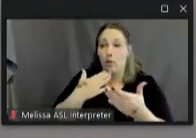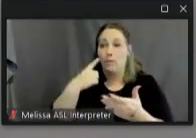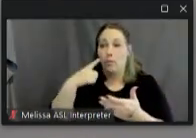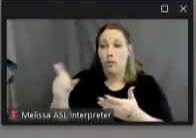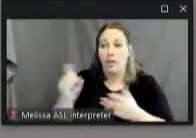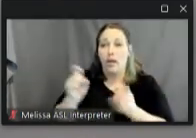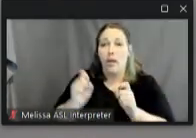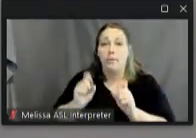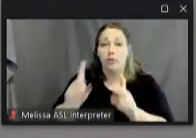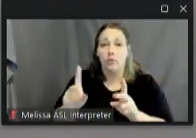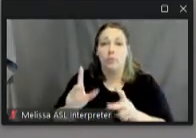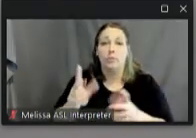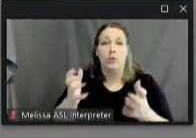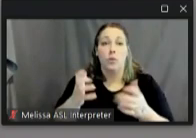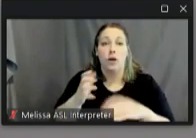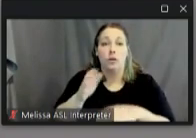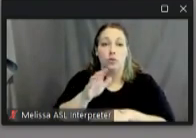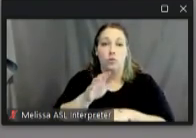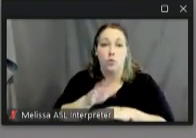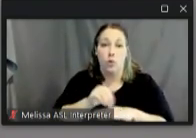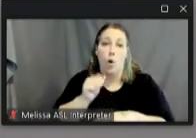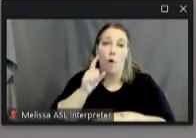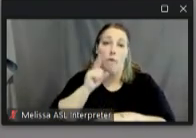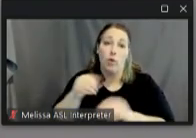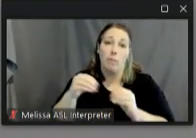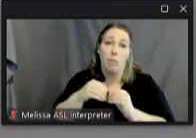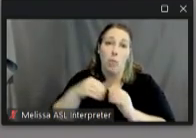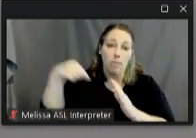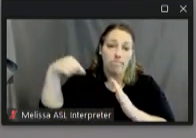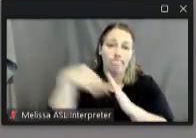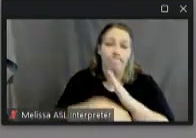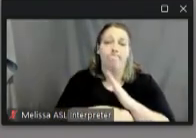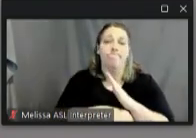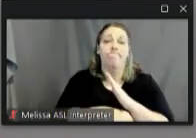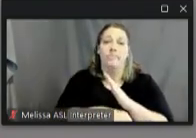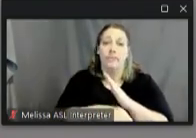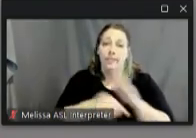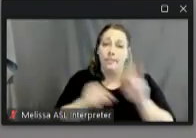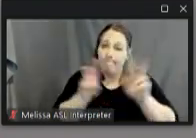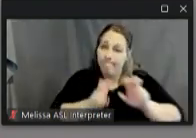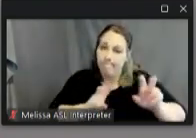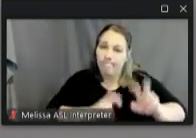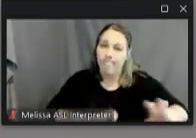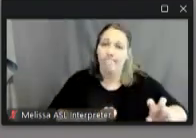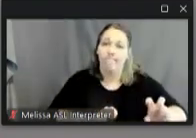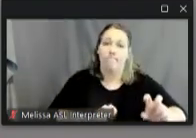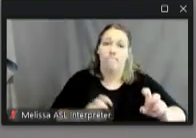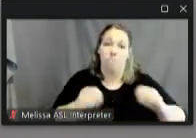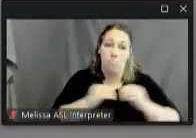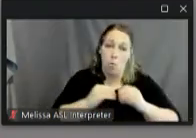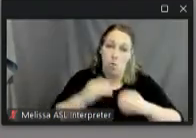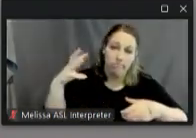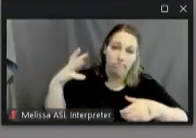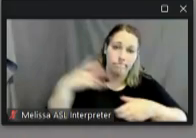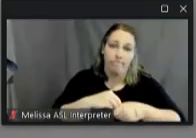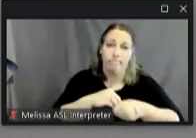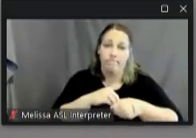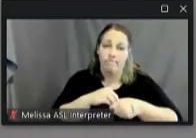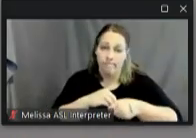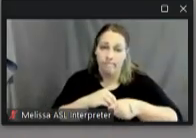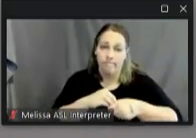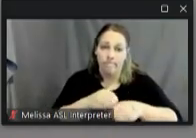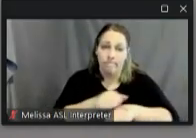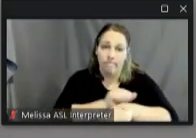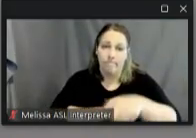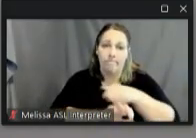supuesto, enviaremos nuestras reconsideraciones a cada una de las preguntas, comentarios que han hecho al Estado directamente desde